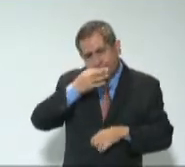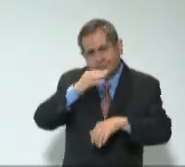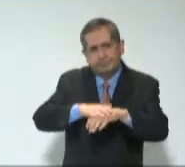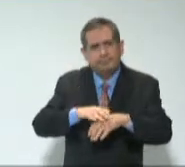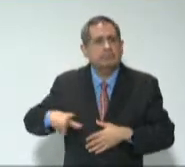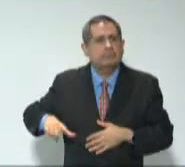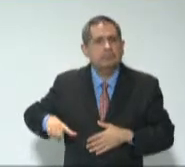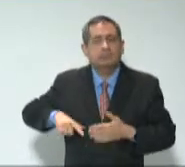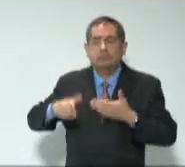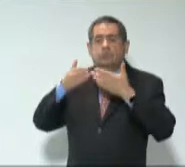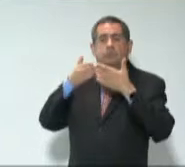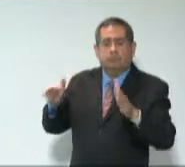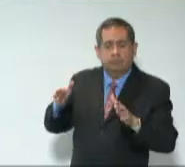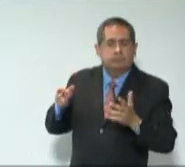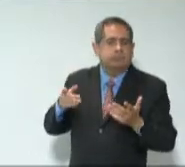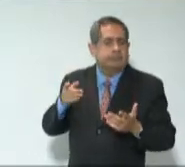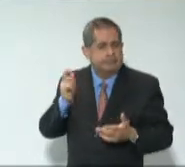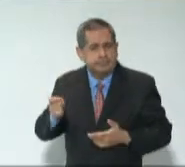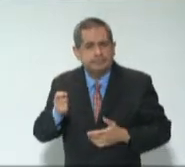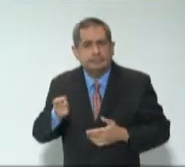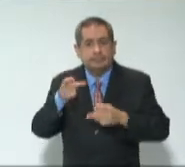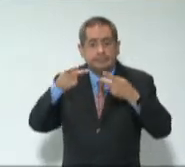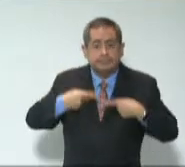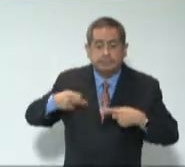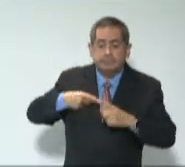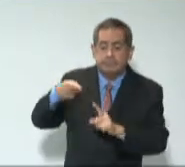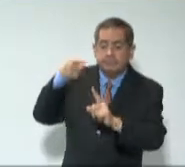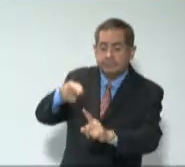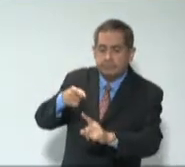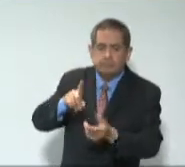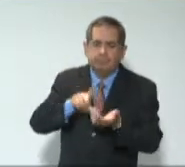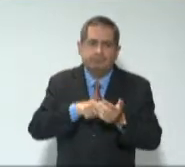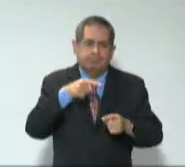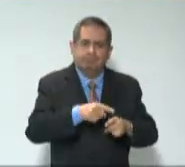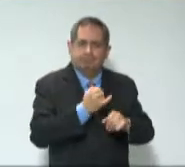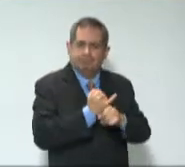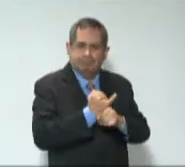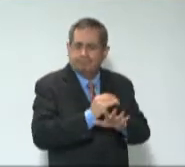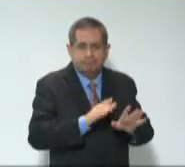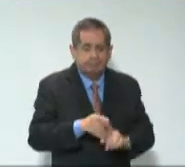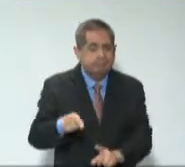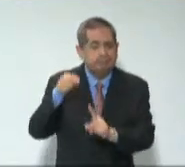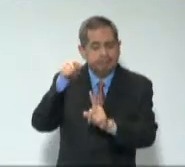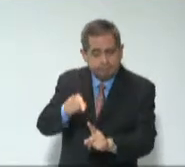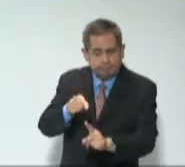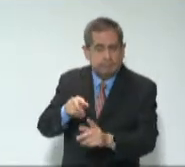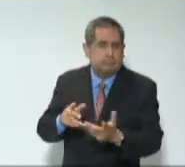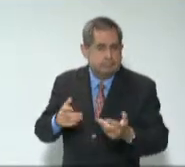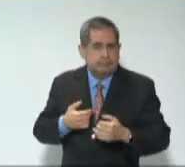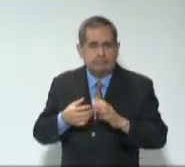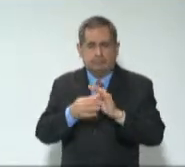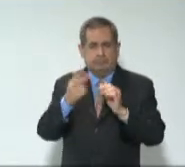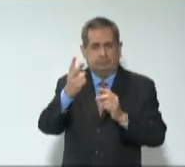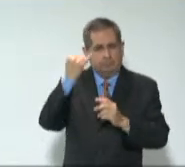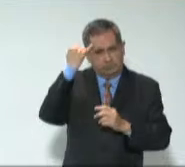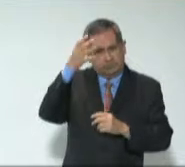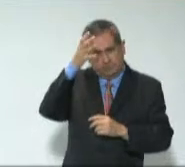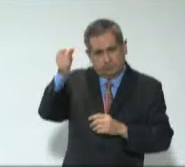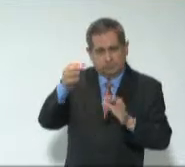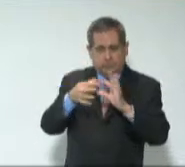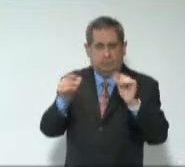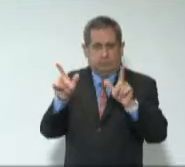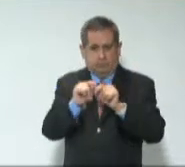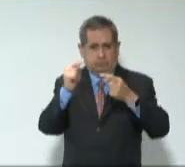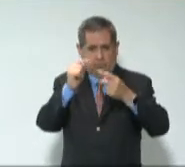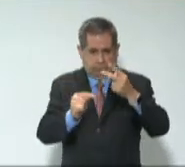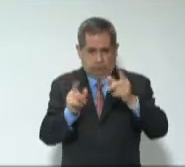gobierno abierto trata de personas y no de tecnología por tanto dos conclusiones para cerrar eh esta segunda